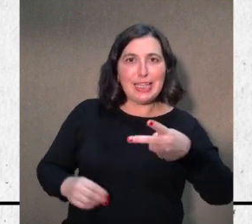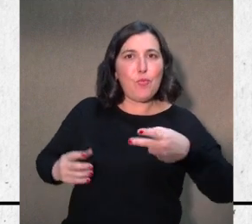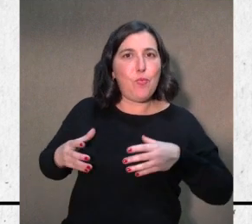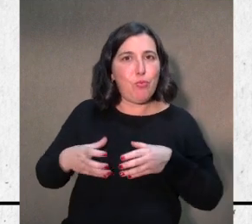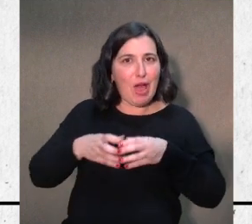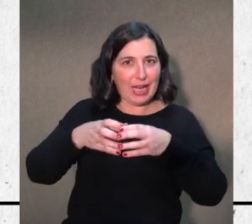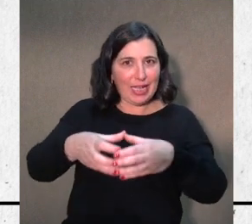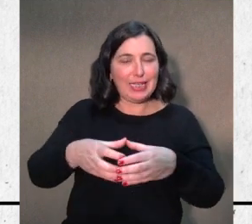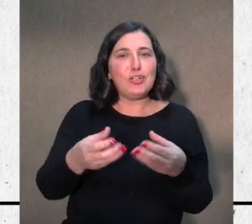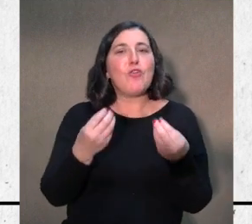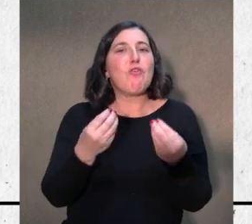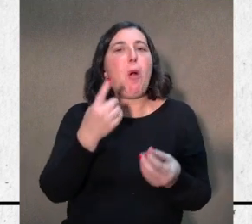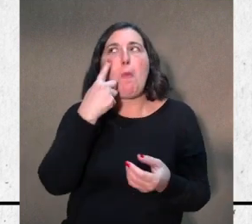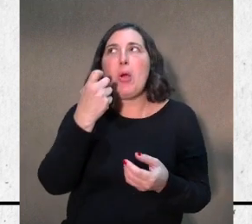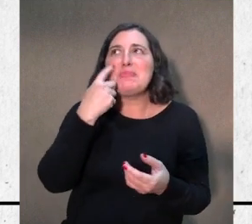Margarita.